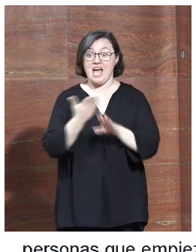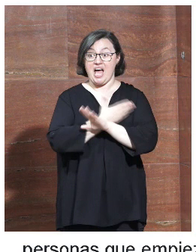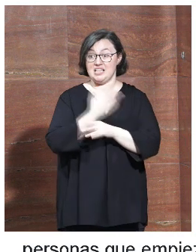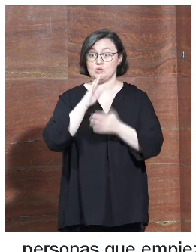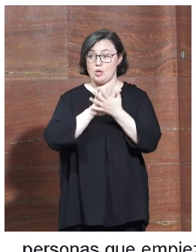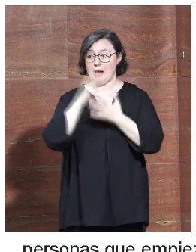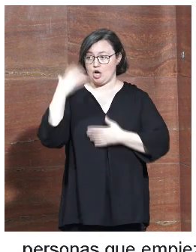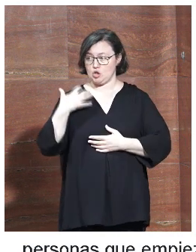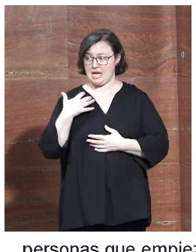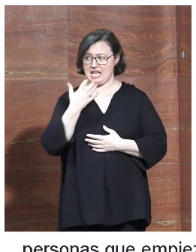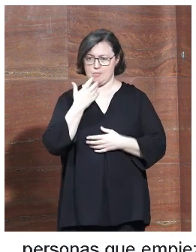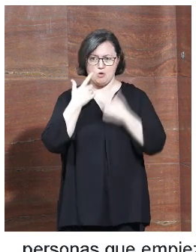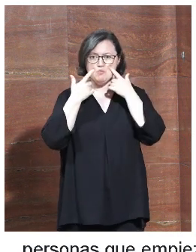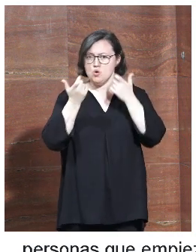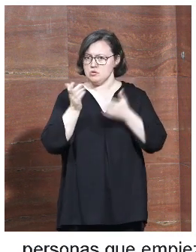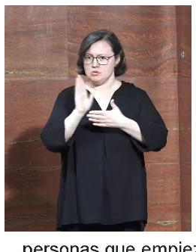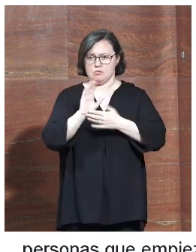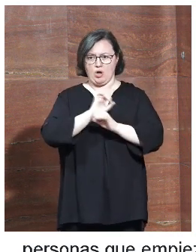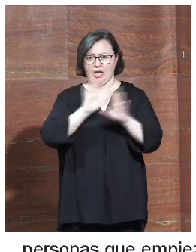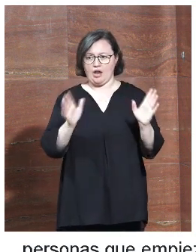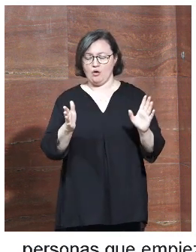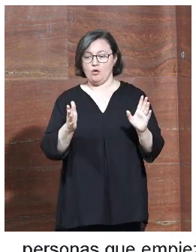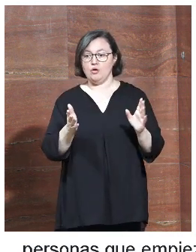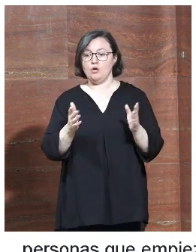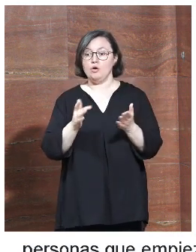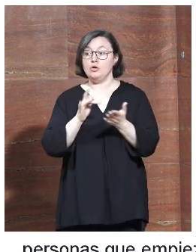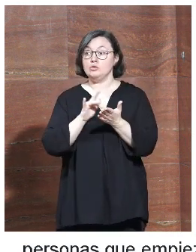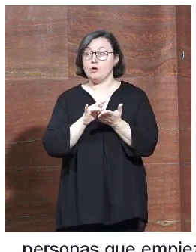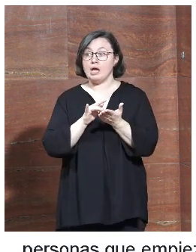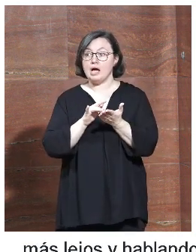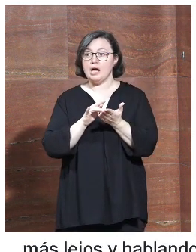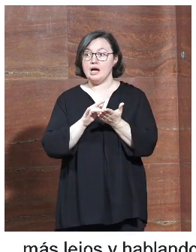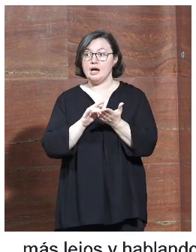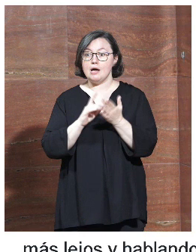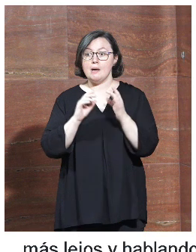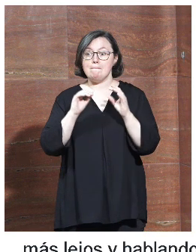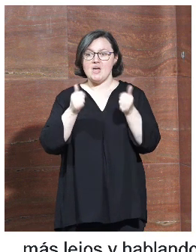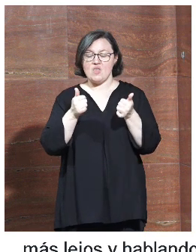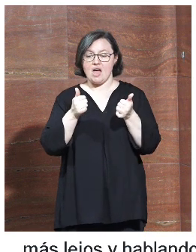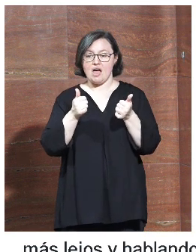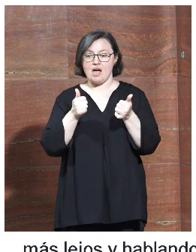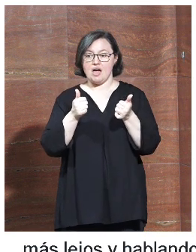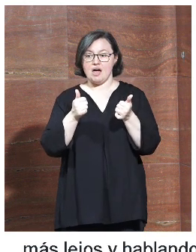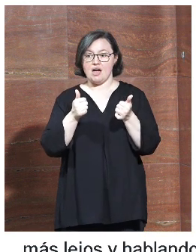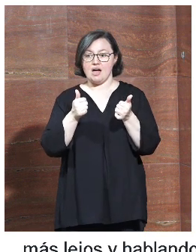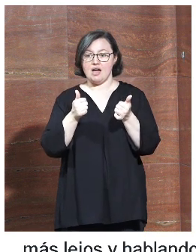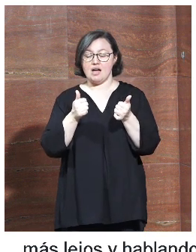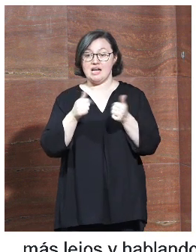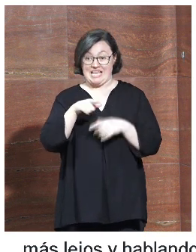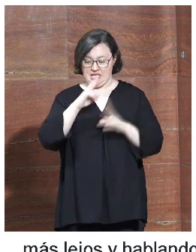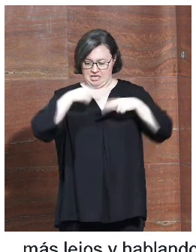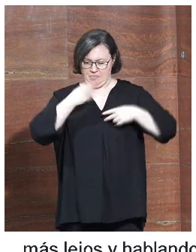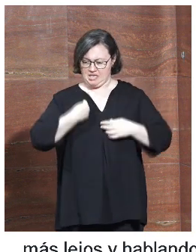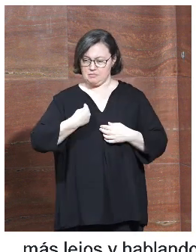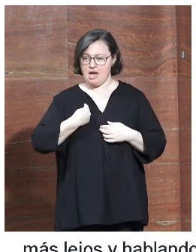Rosana nos ponía un ejemplo, que es que cuando empezó a acompañar, o ella